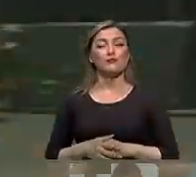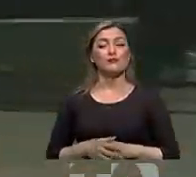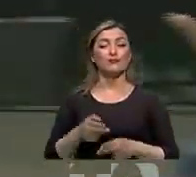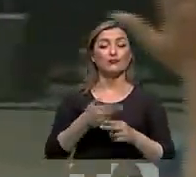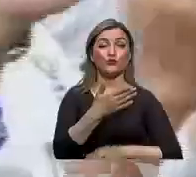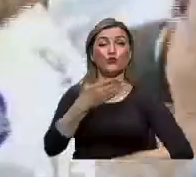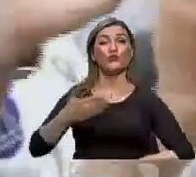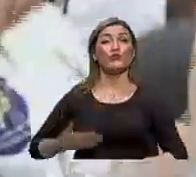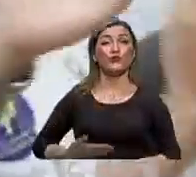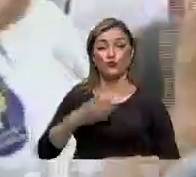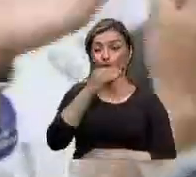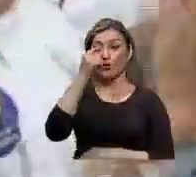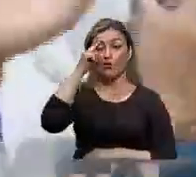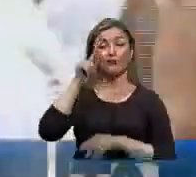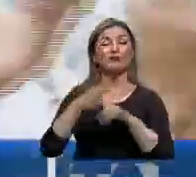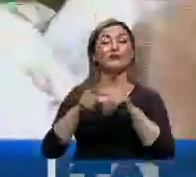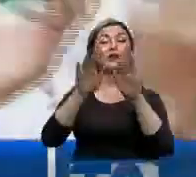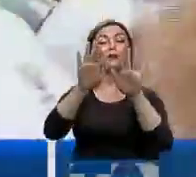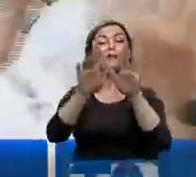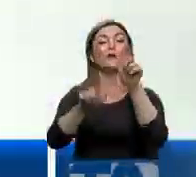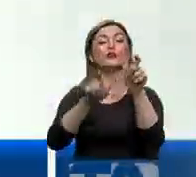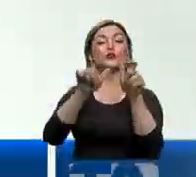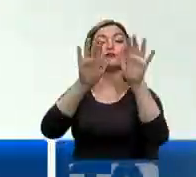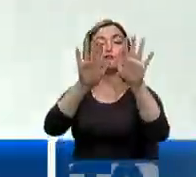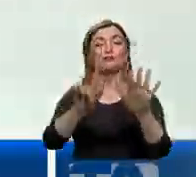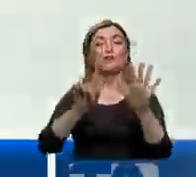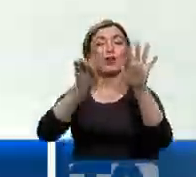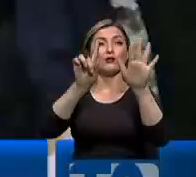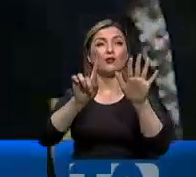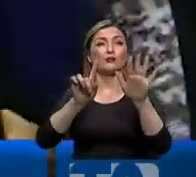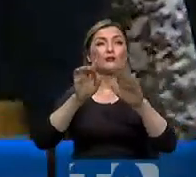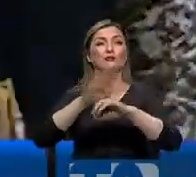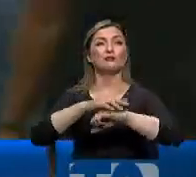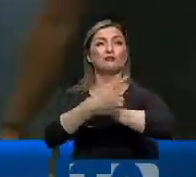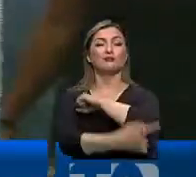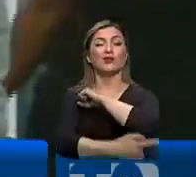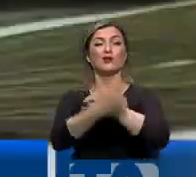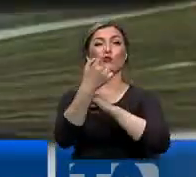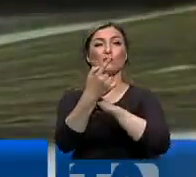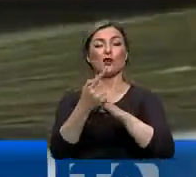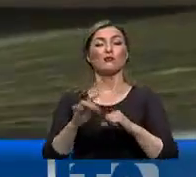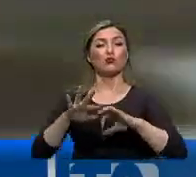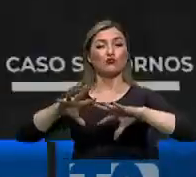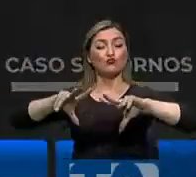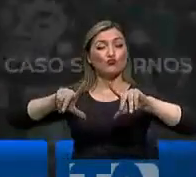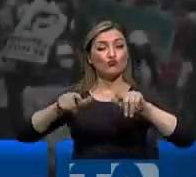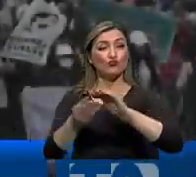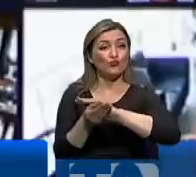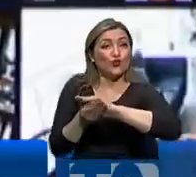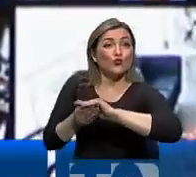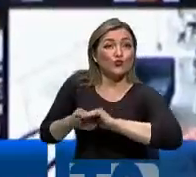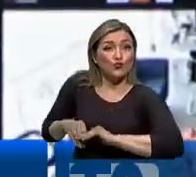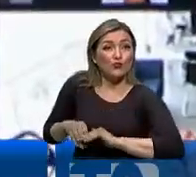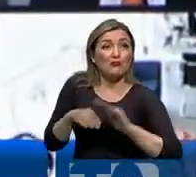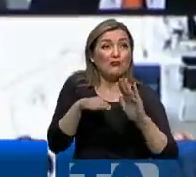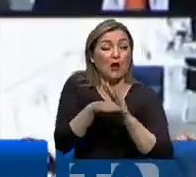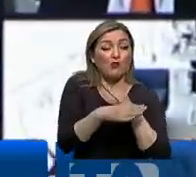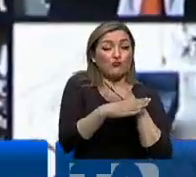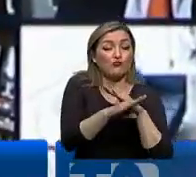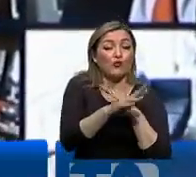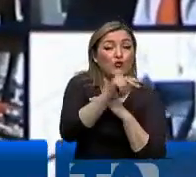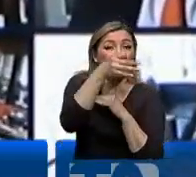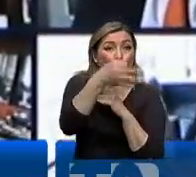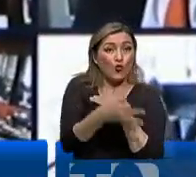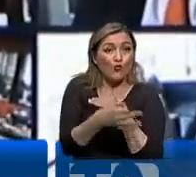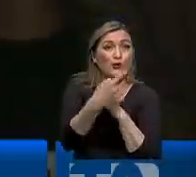El expresidente Correa y otros 16 sentenciados por cohecho en el caso Sobornos tienen sus cuentas embargadas por incumplir